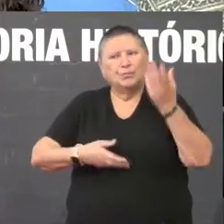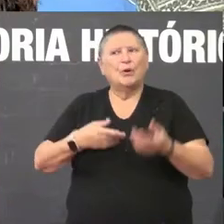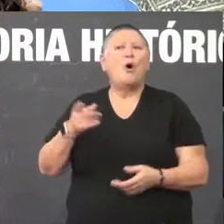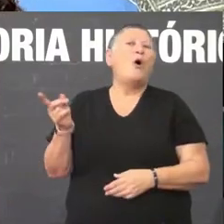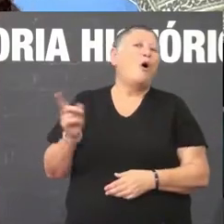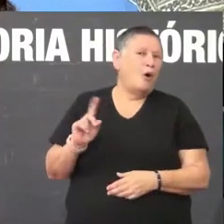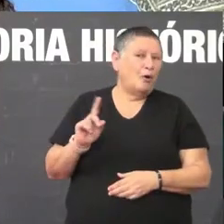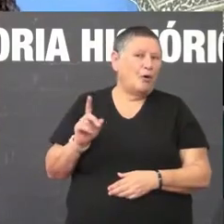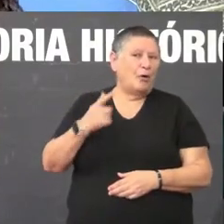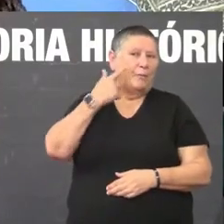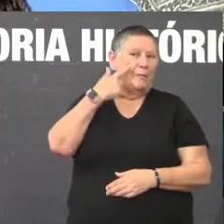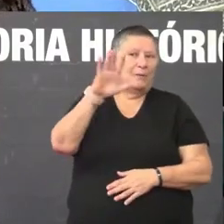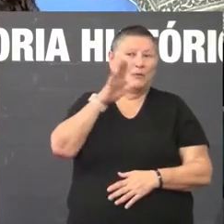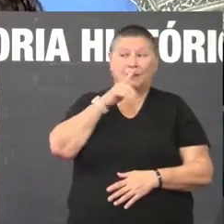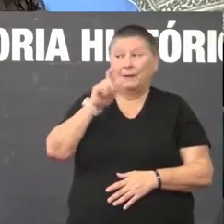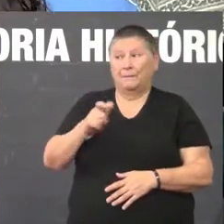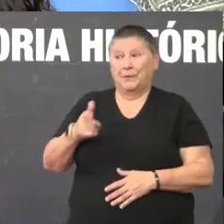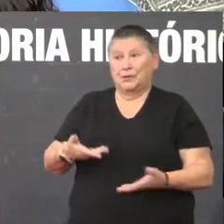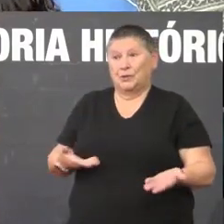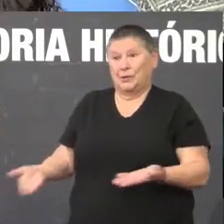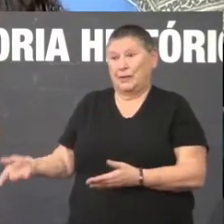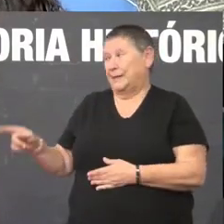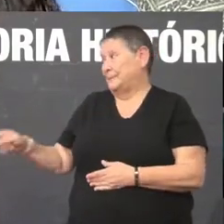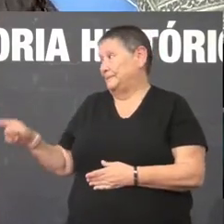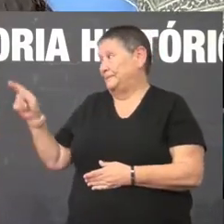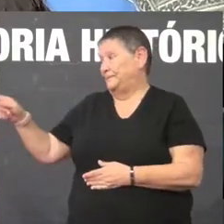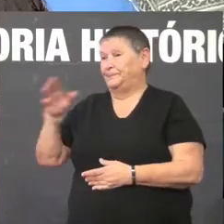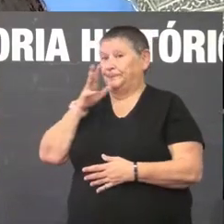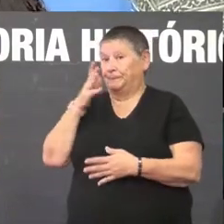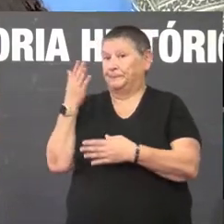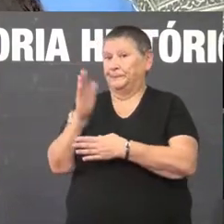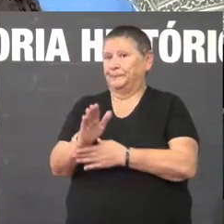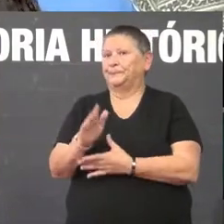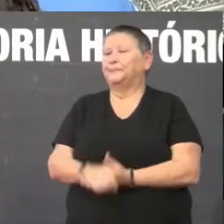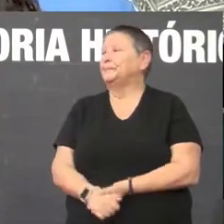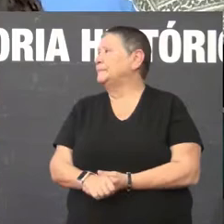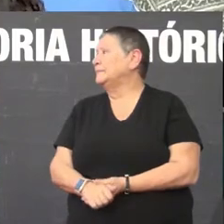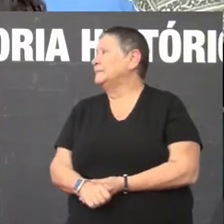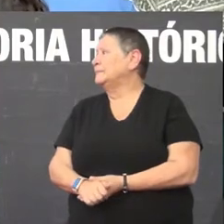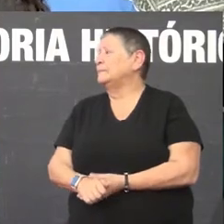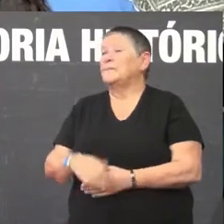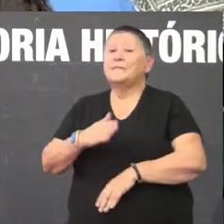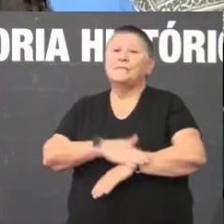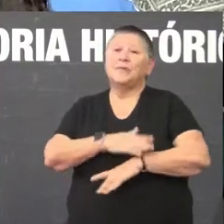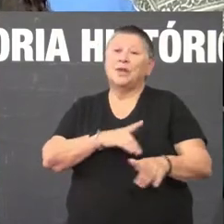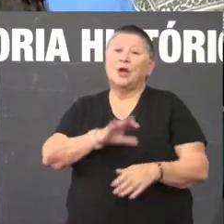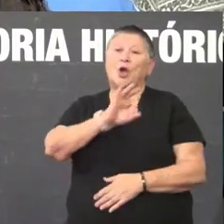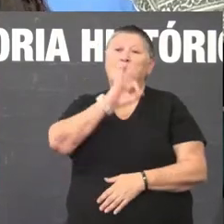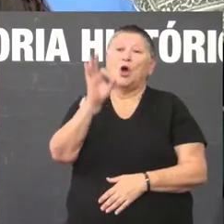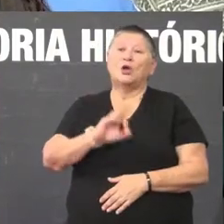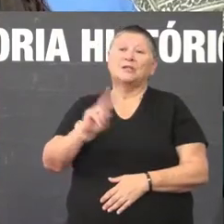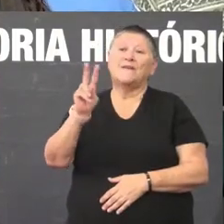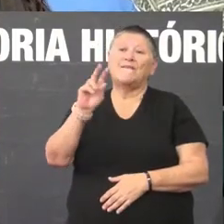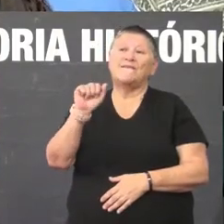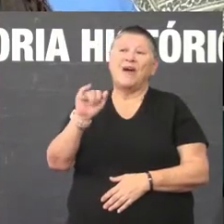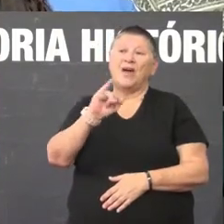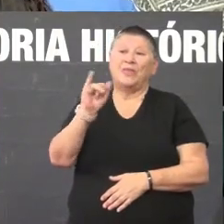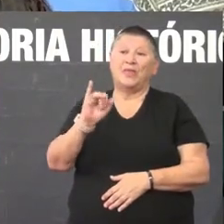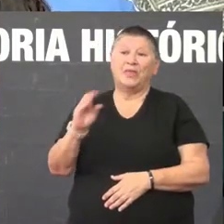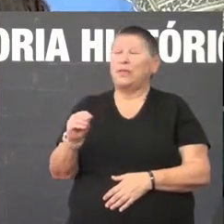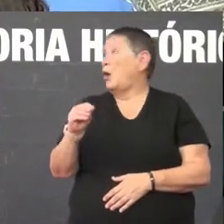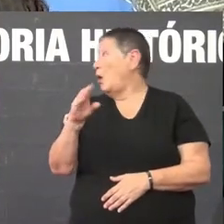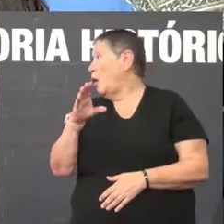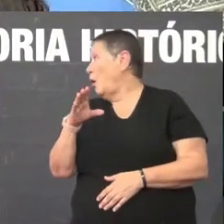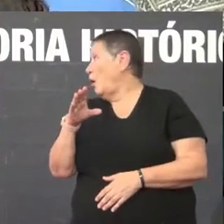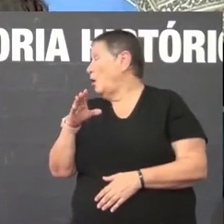me acompaña esta tarde aquí. Vouvos a presentar. A miña esquerda está José Vázquez Fouz, que entre outras